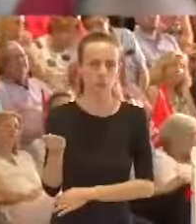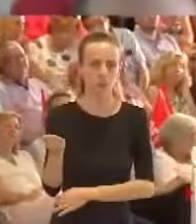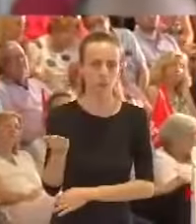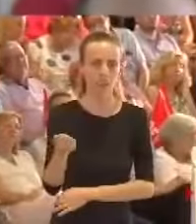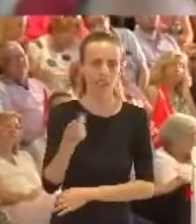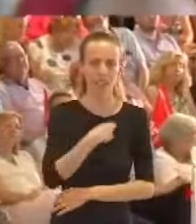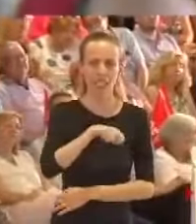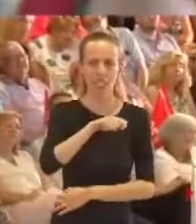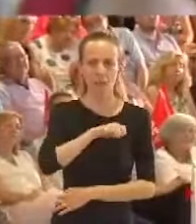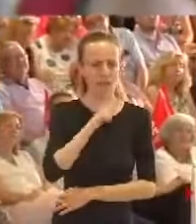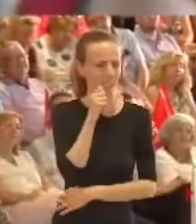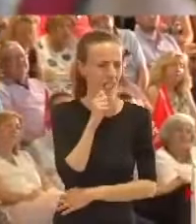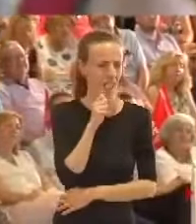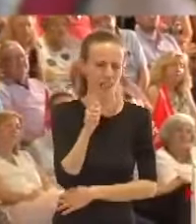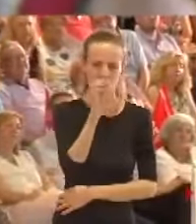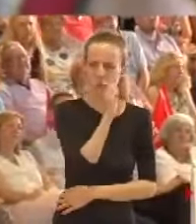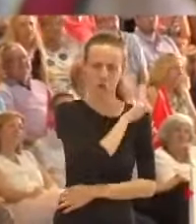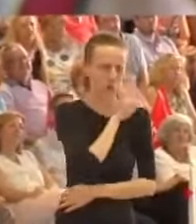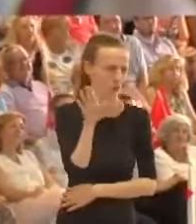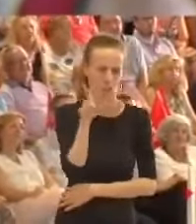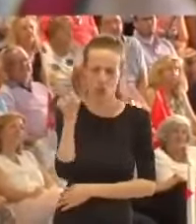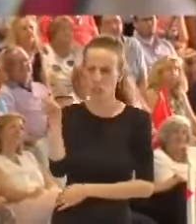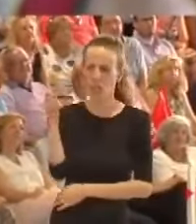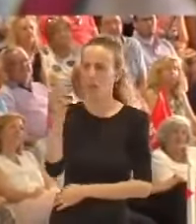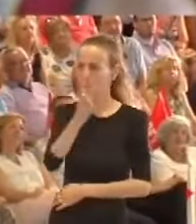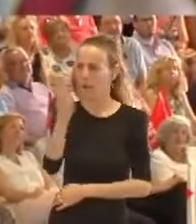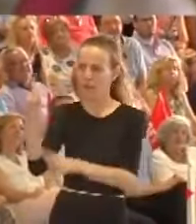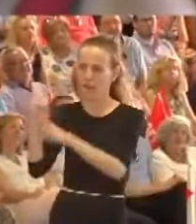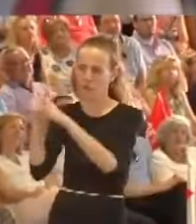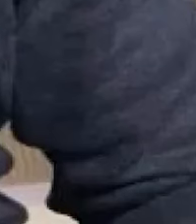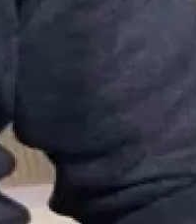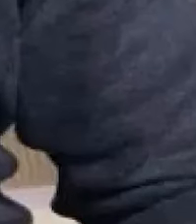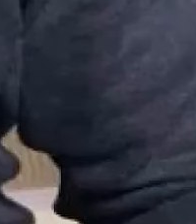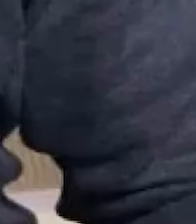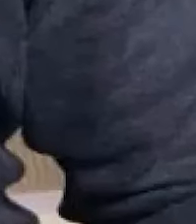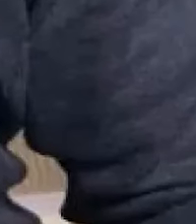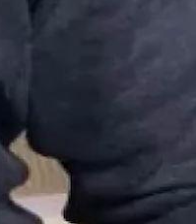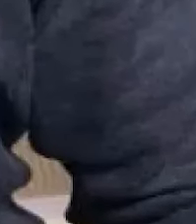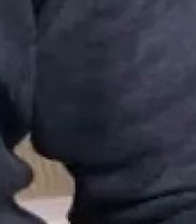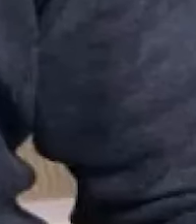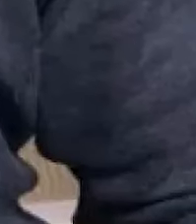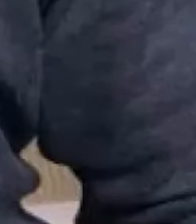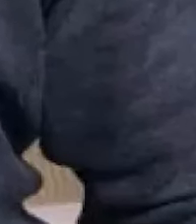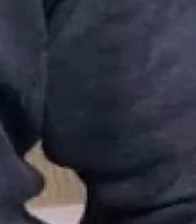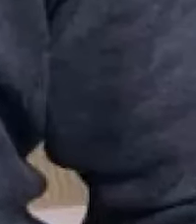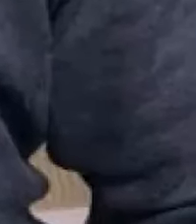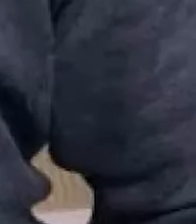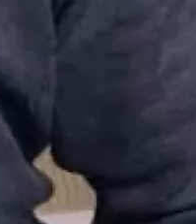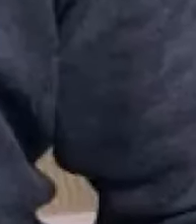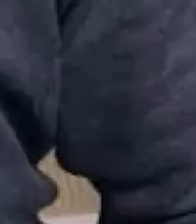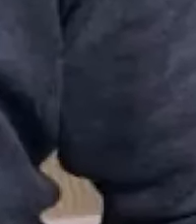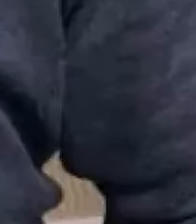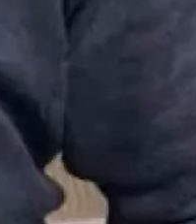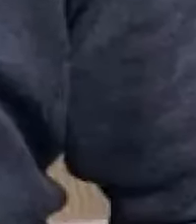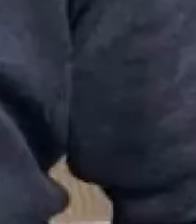término ultraderecha. Un juego sucio y muy bajo del que el periodista no quiere participar. Antonio Naranjo quiere que dé